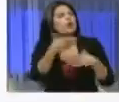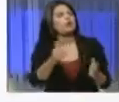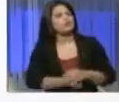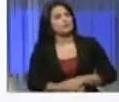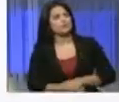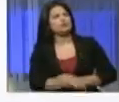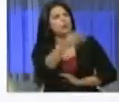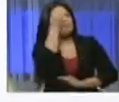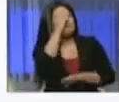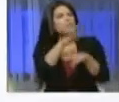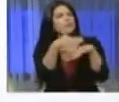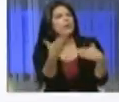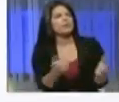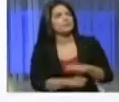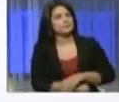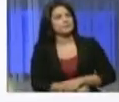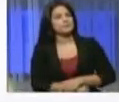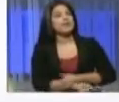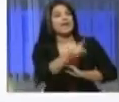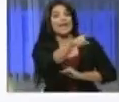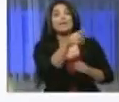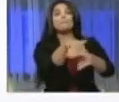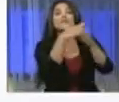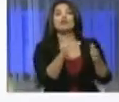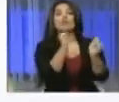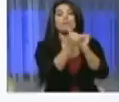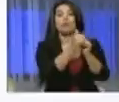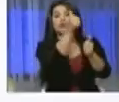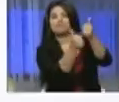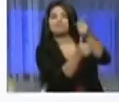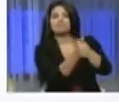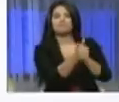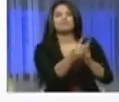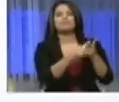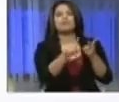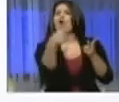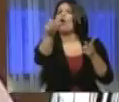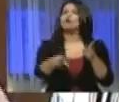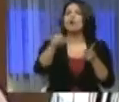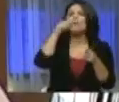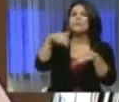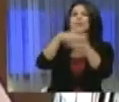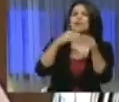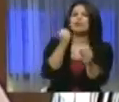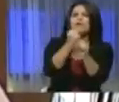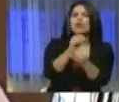qué, compañero Osvaldo Vera, ministro de la clase obrera?